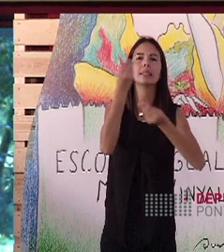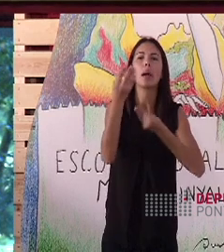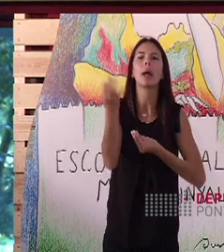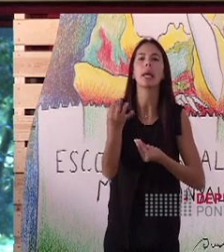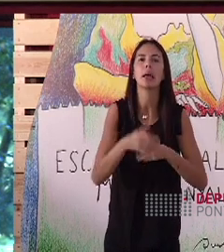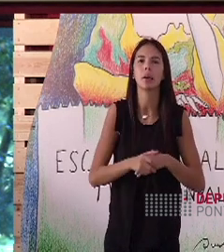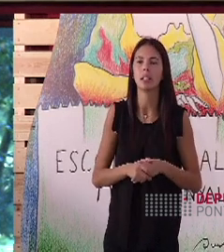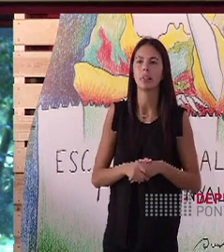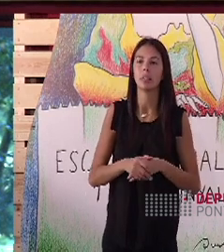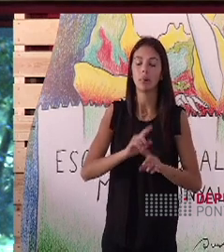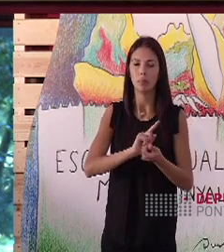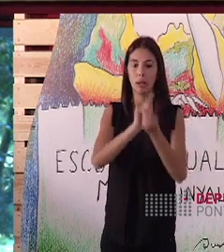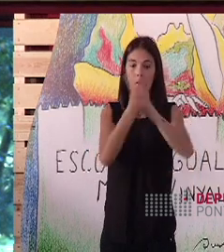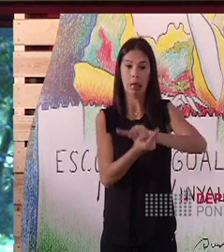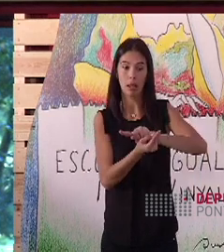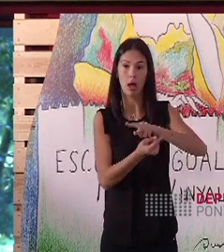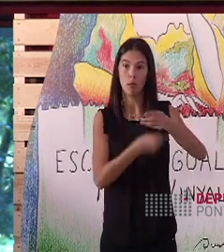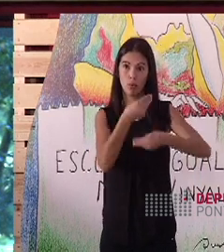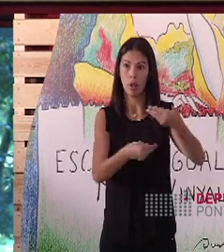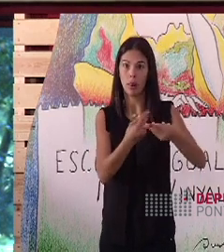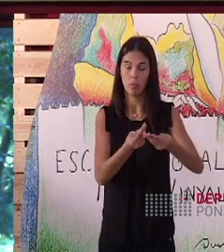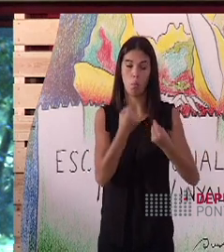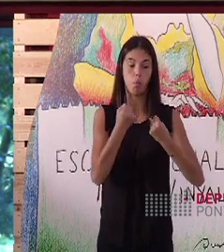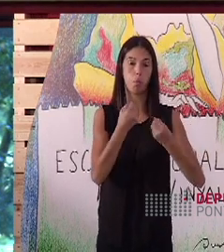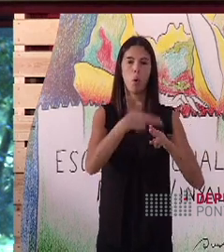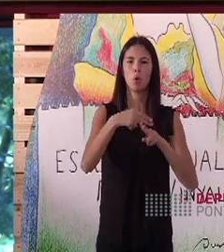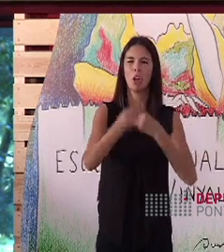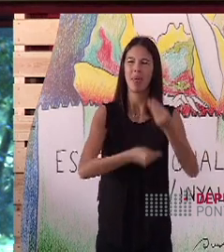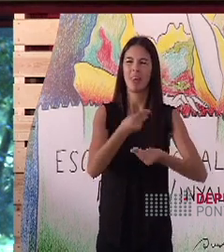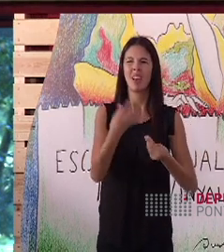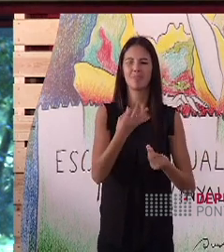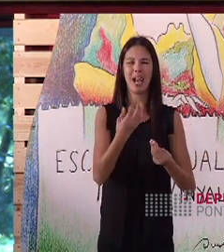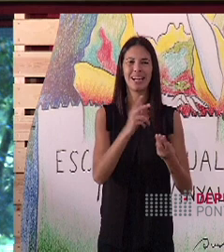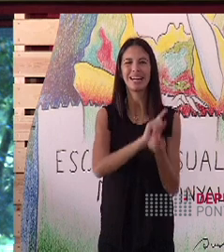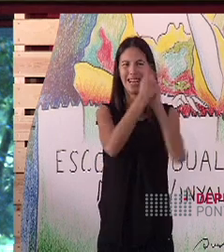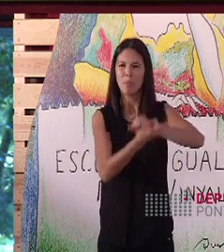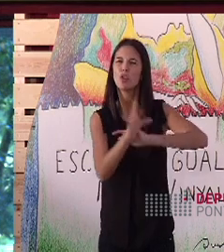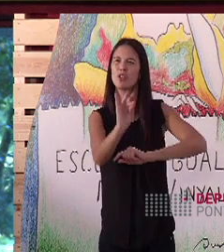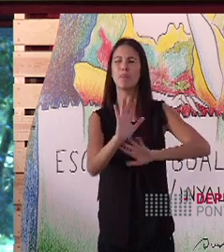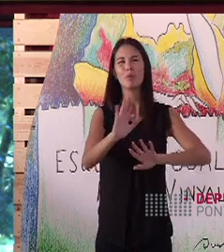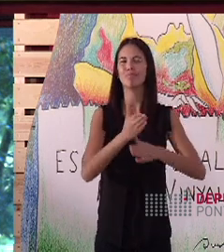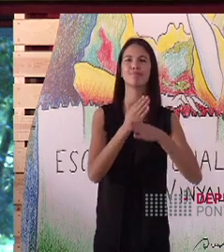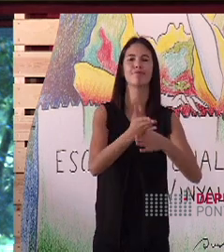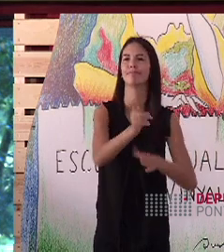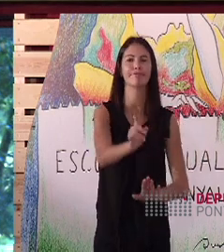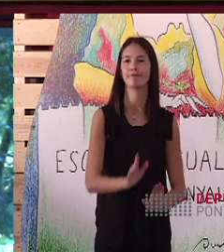que los cambios que se hacían desde el poder político eran cambios insuficientes, no eran